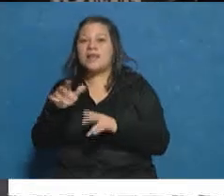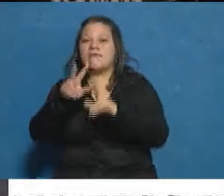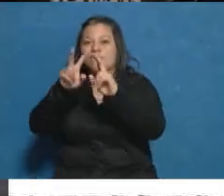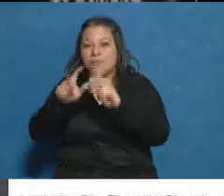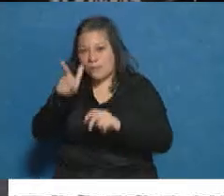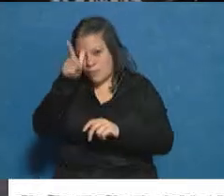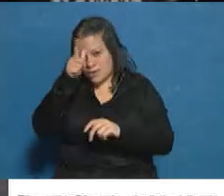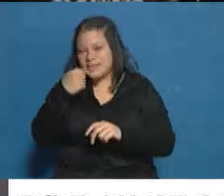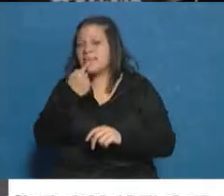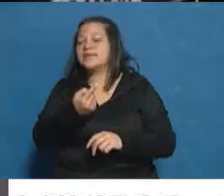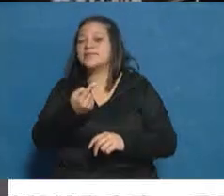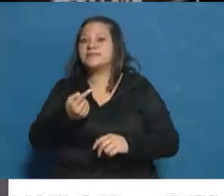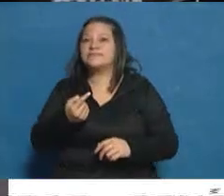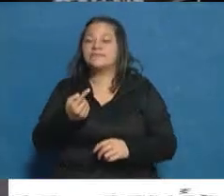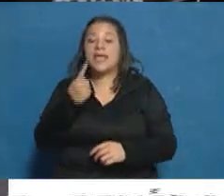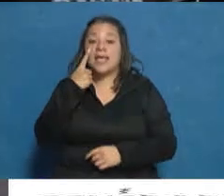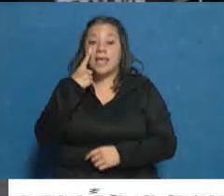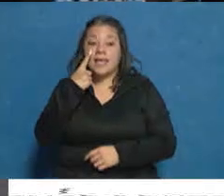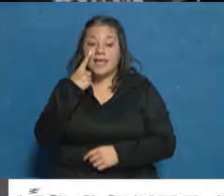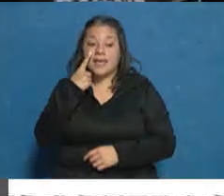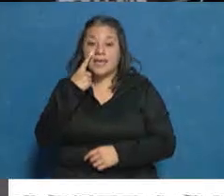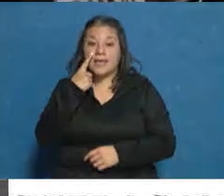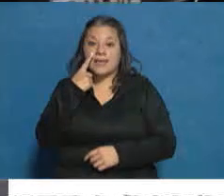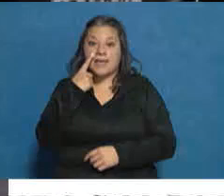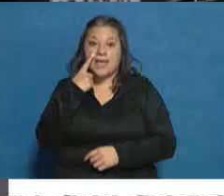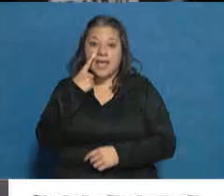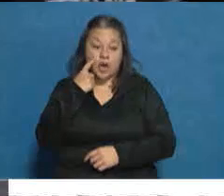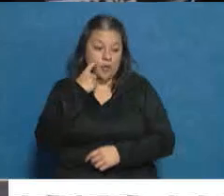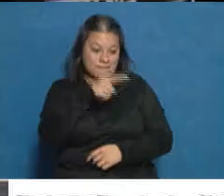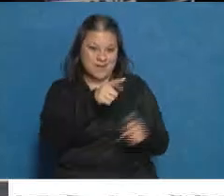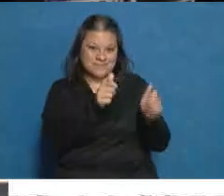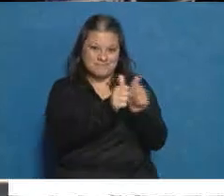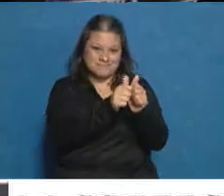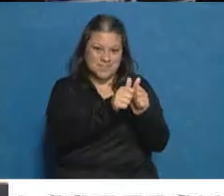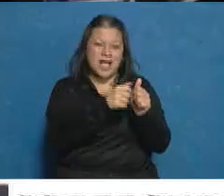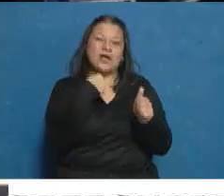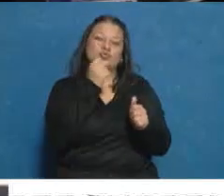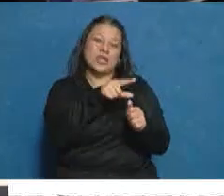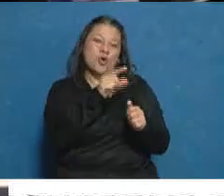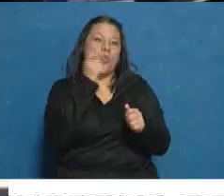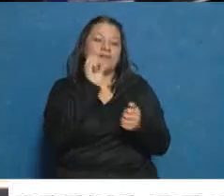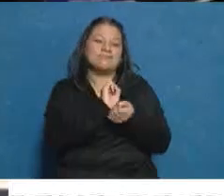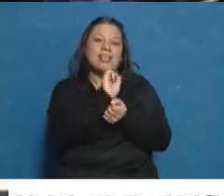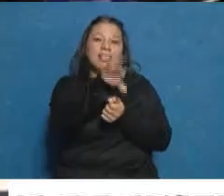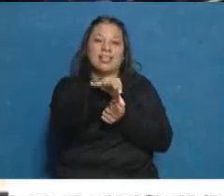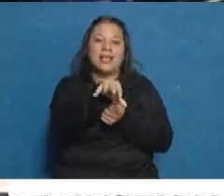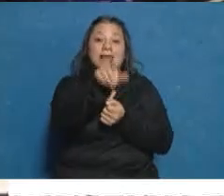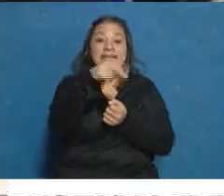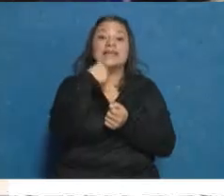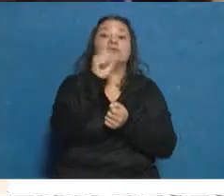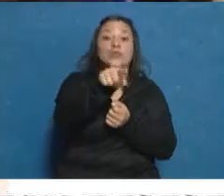que el hombre le escribió a uno de sus hijos y que esta persona le